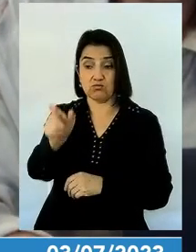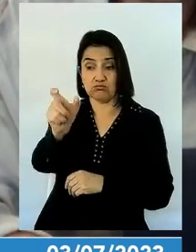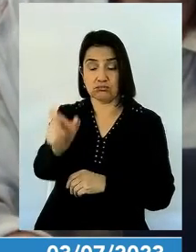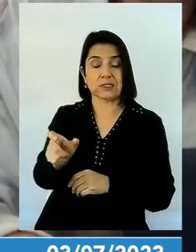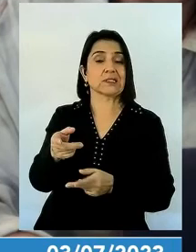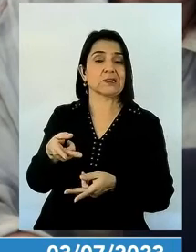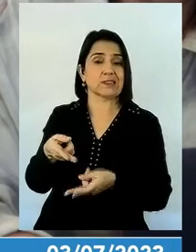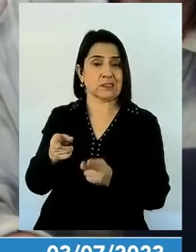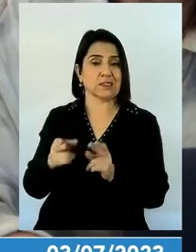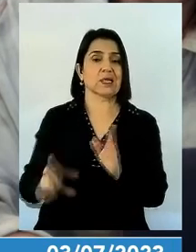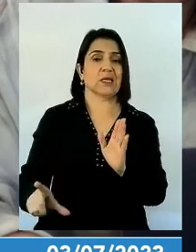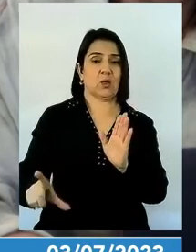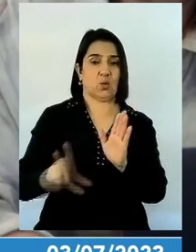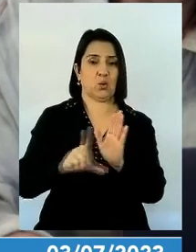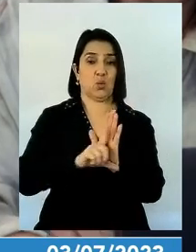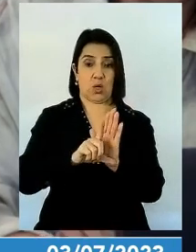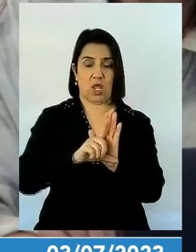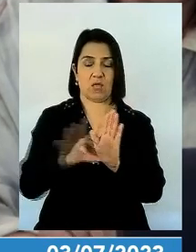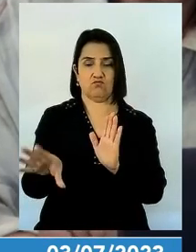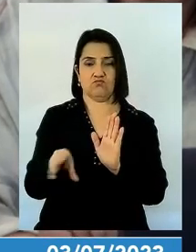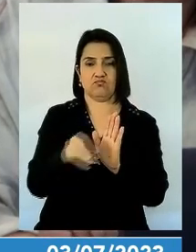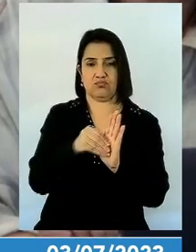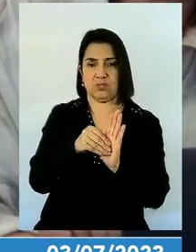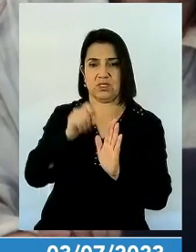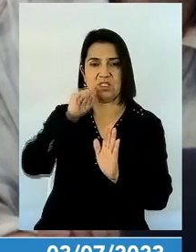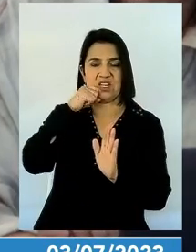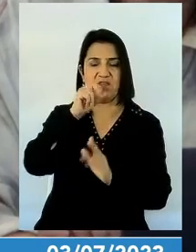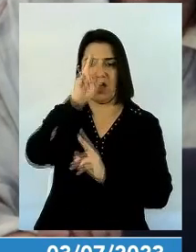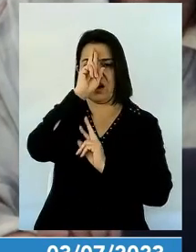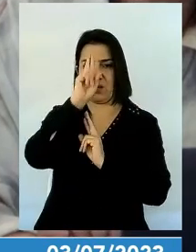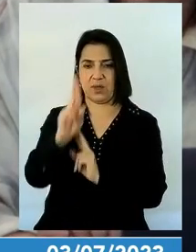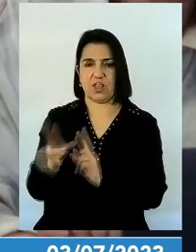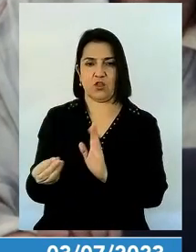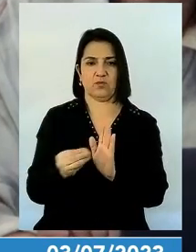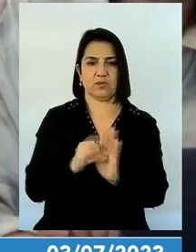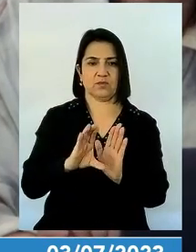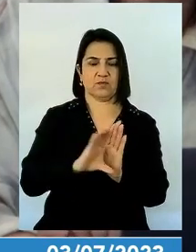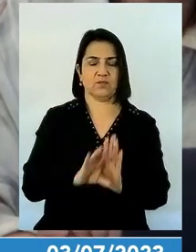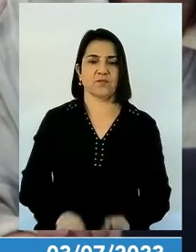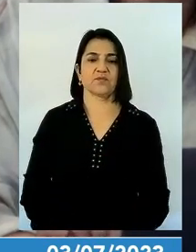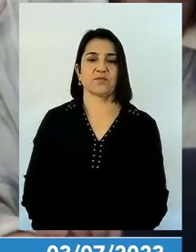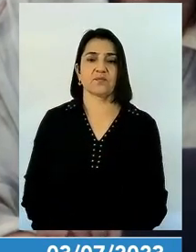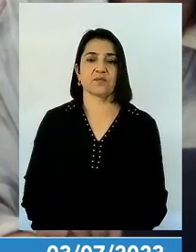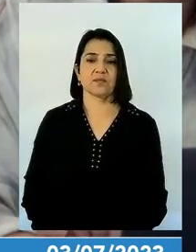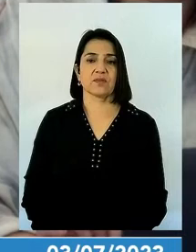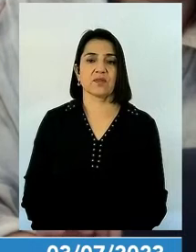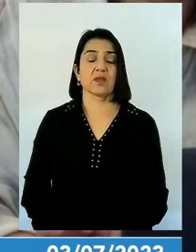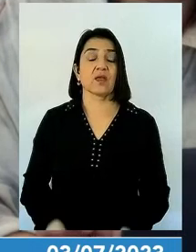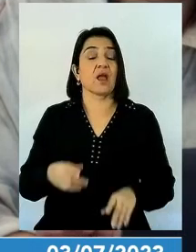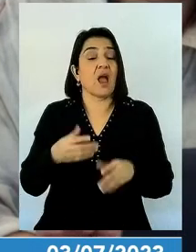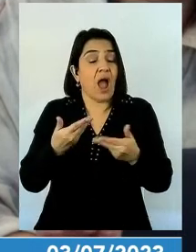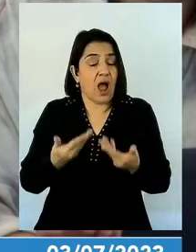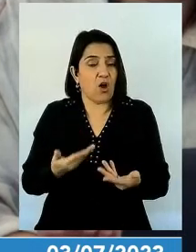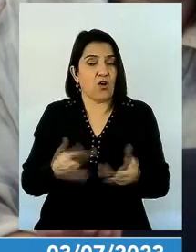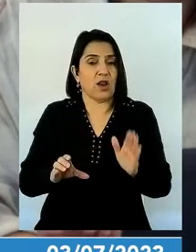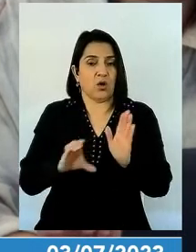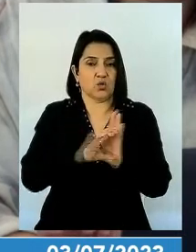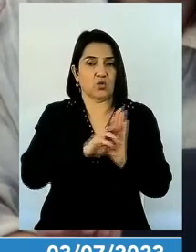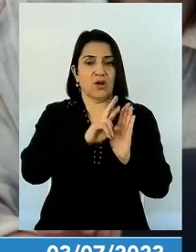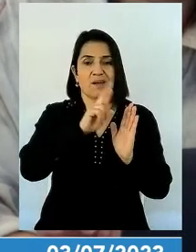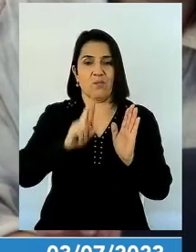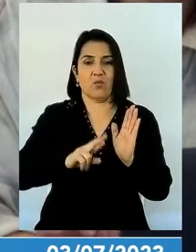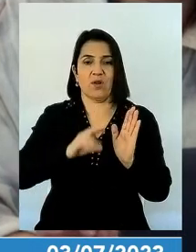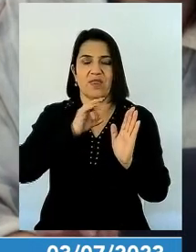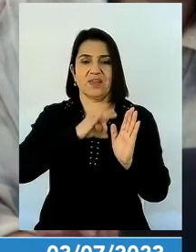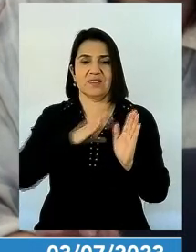constitucionalmente. Siguiente, por favor. En la actual constitución política de la República de Chile, la palabra